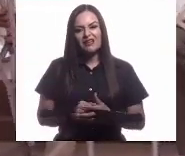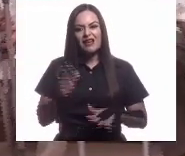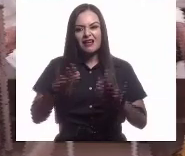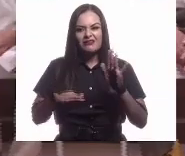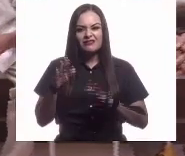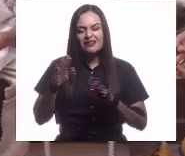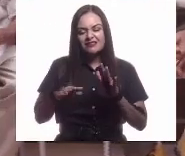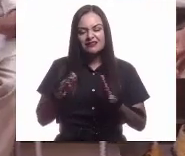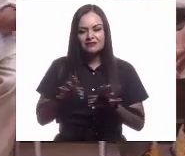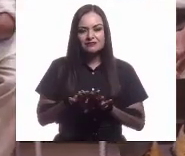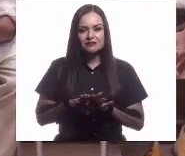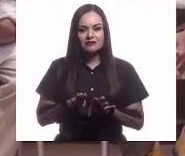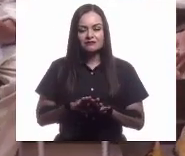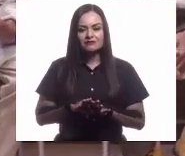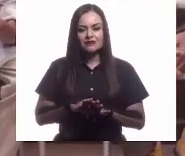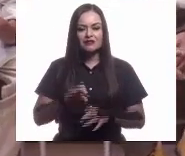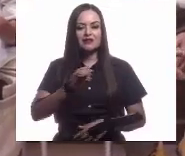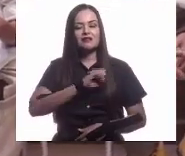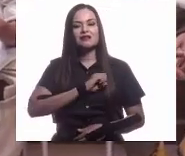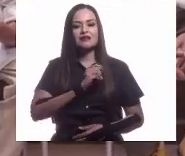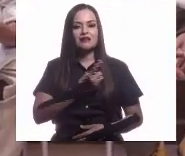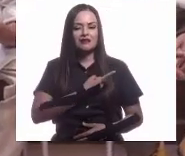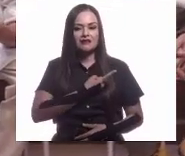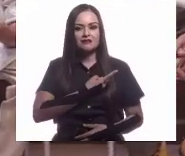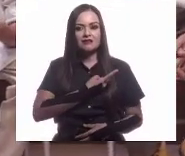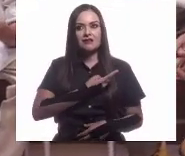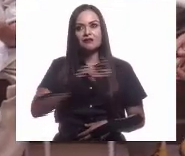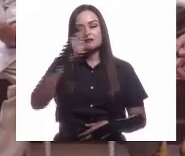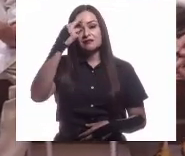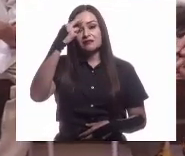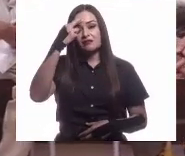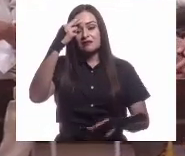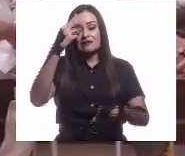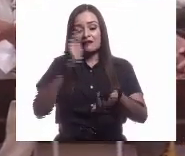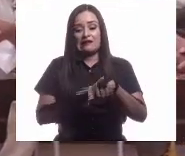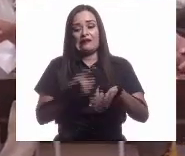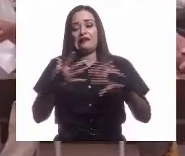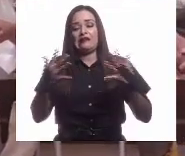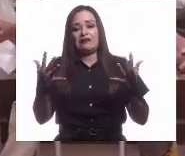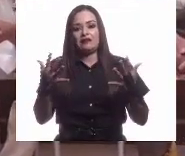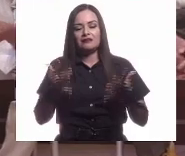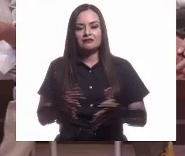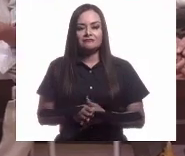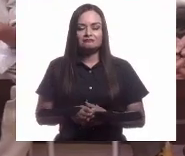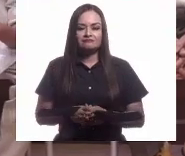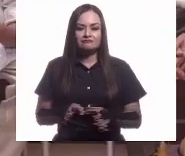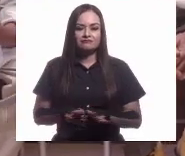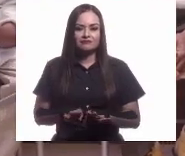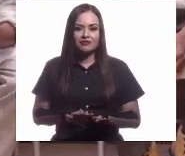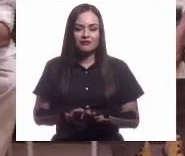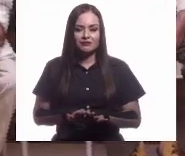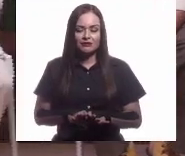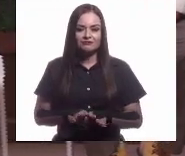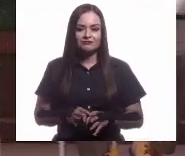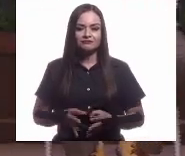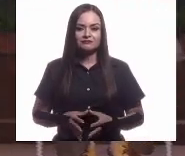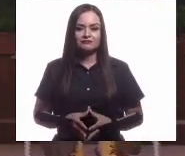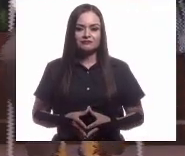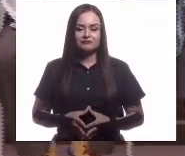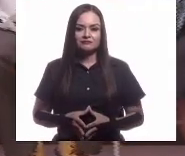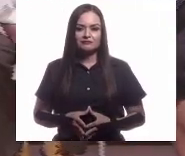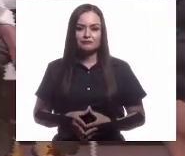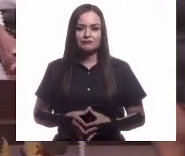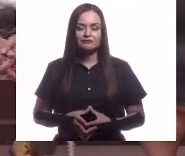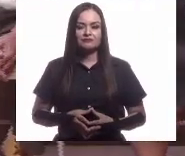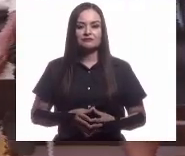normalmente nos acordamos de la salud solamente o hasta que la perdemos. Y ahí vienen todas las lamentaciones.